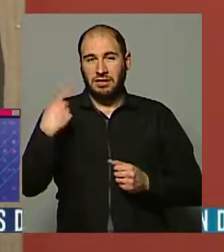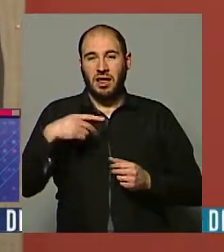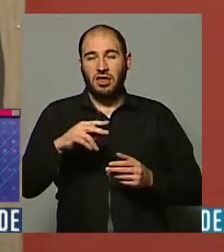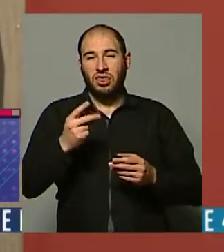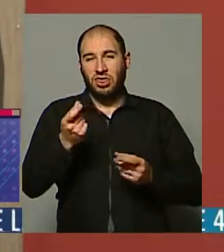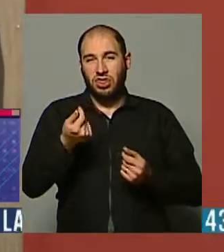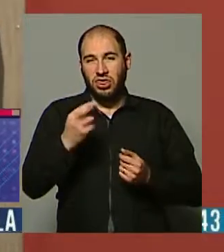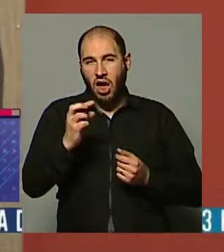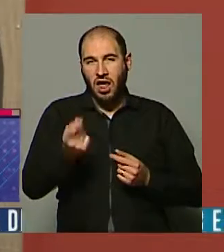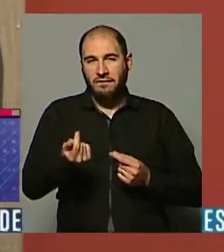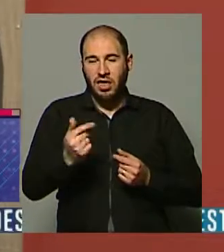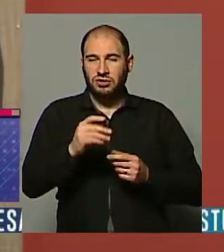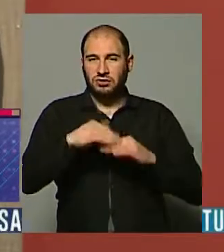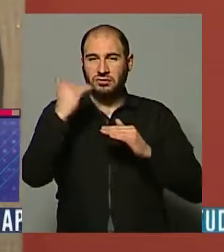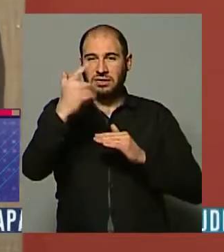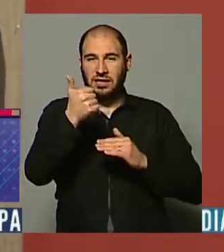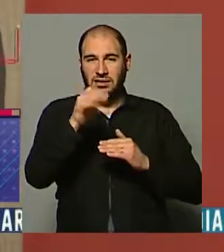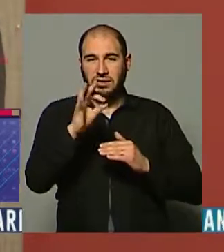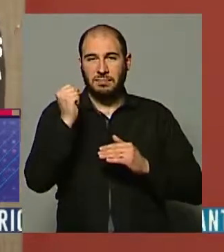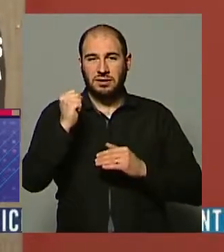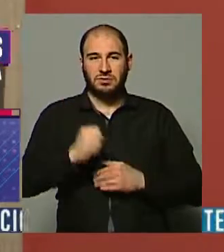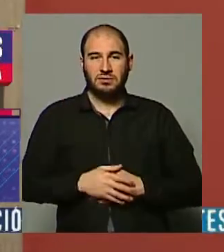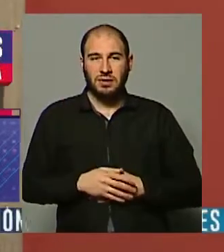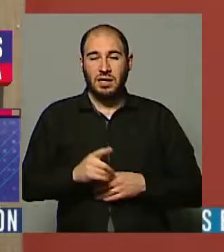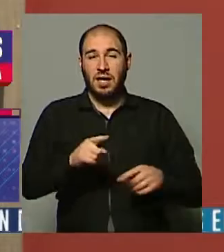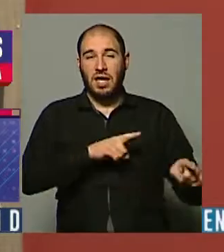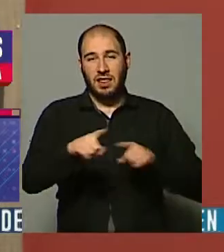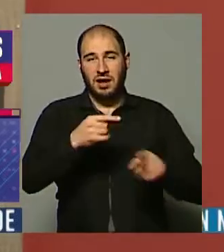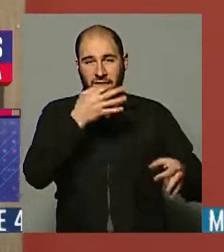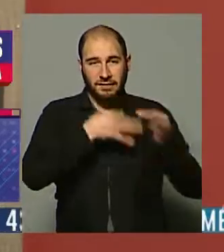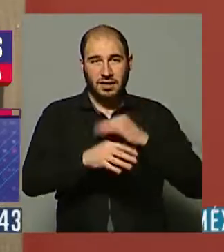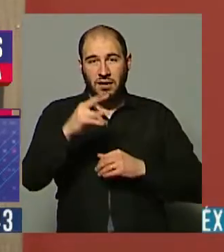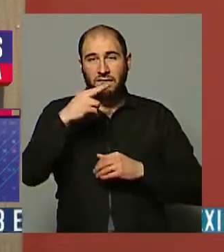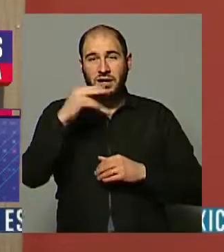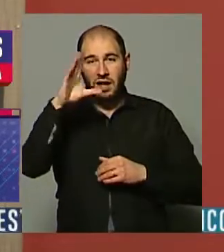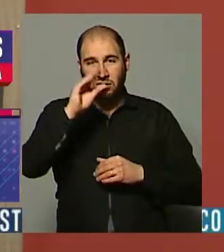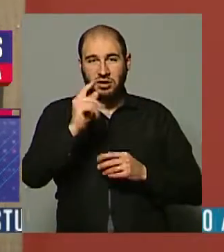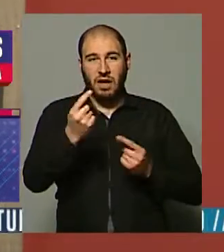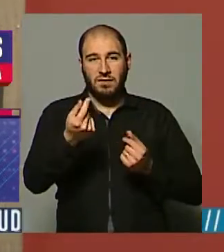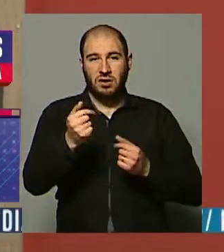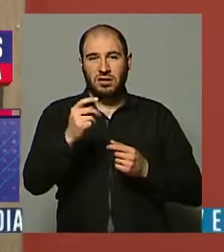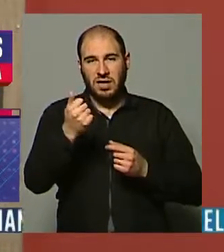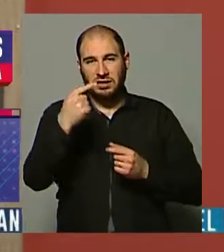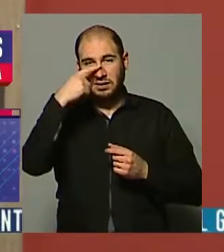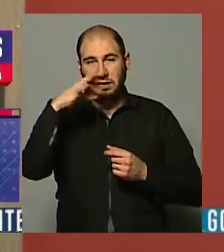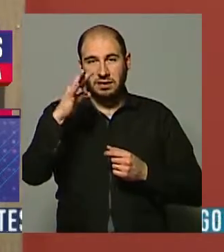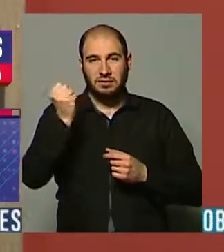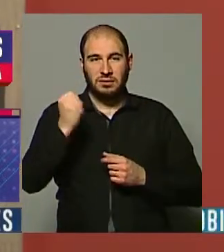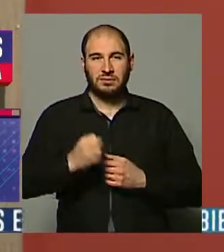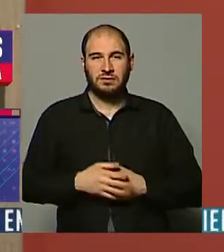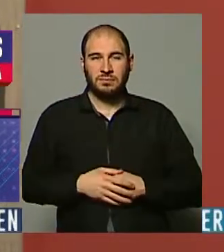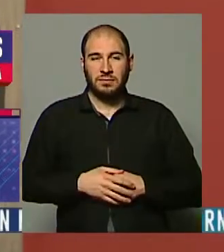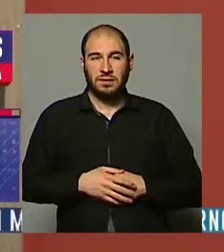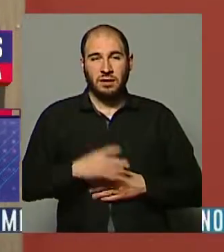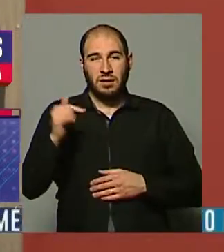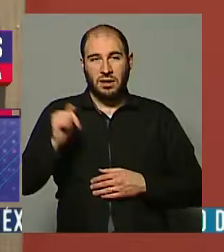del dólar había superado los 60 pesos, online el viernes a la noche estaba cotizando cerca de los 70 y evidentemente